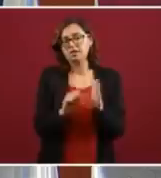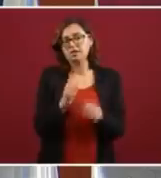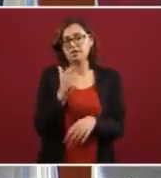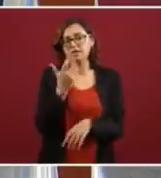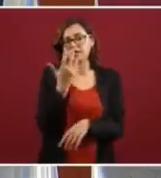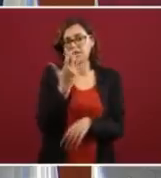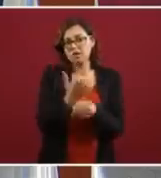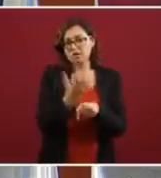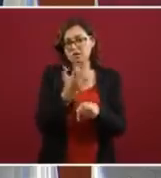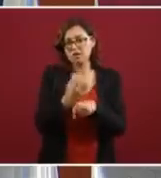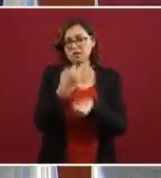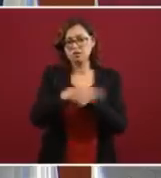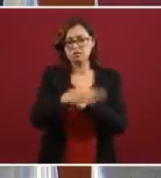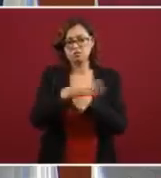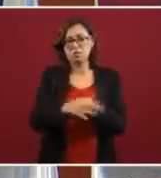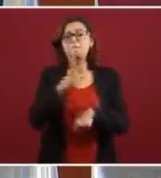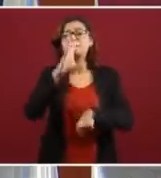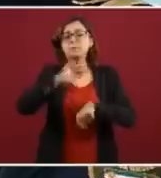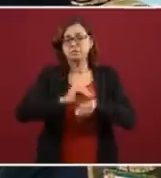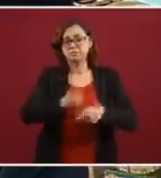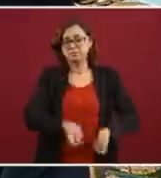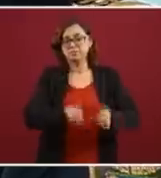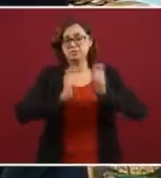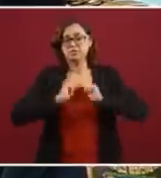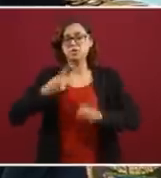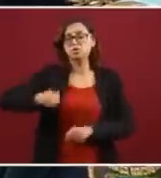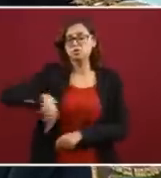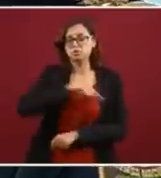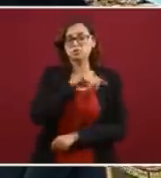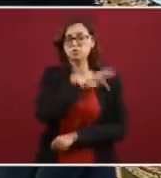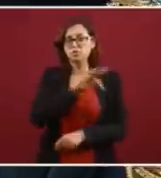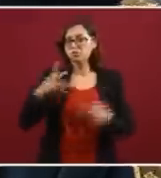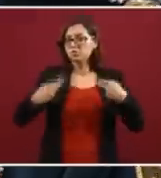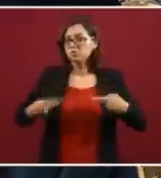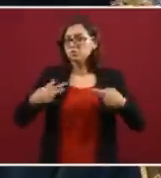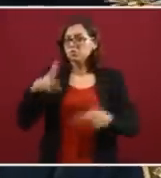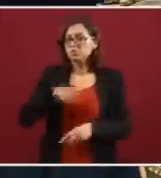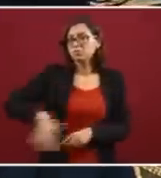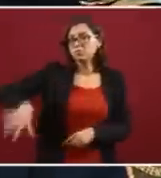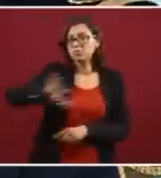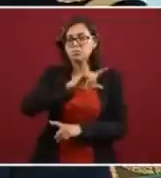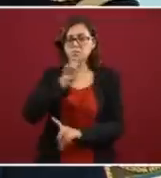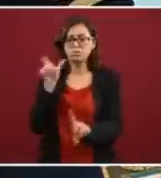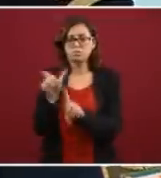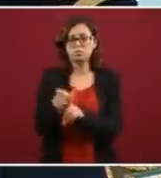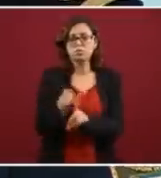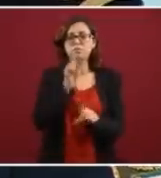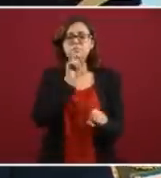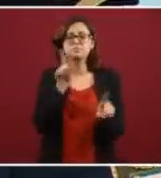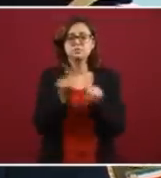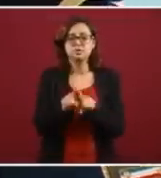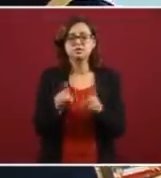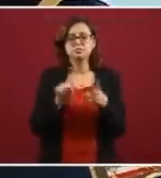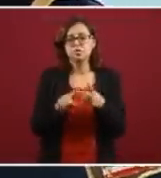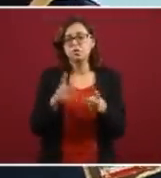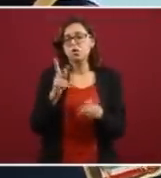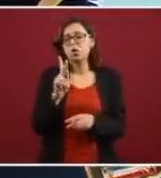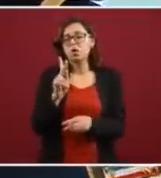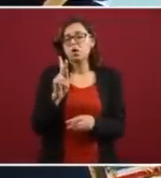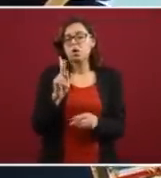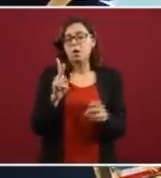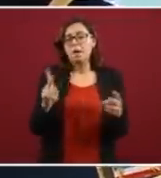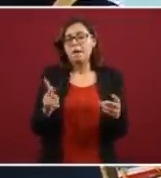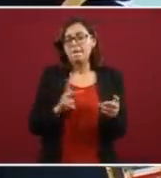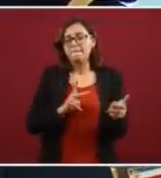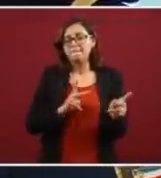da la posibilidad de coadyuvar en el ámbito de la seguridad pública. Además, está el Plan Nacional de Paz y Seguridad